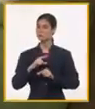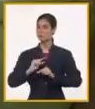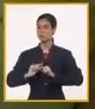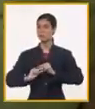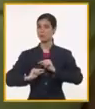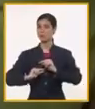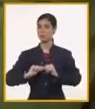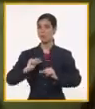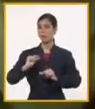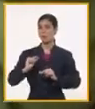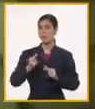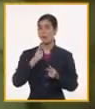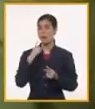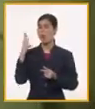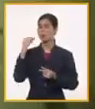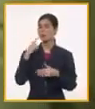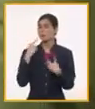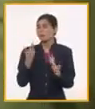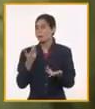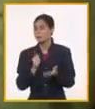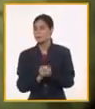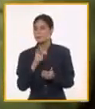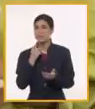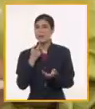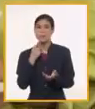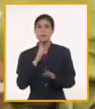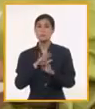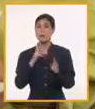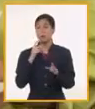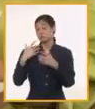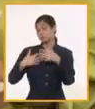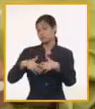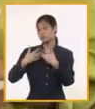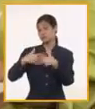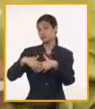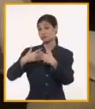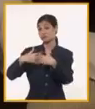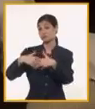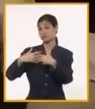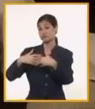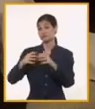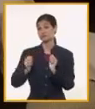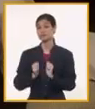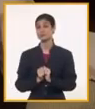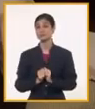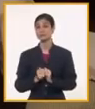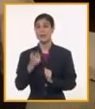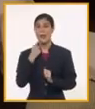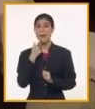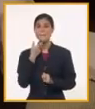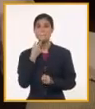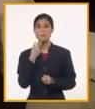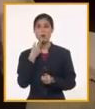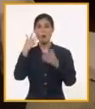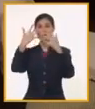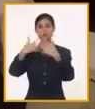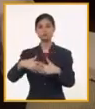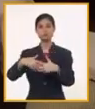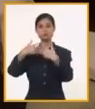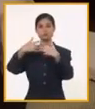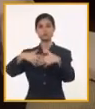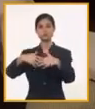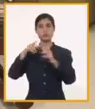lo que hay que hacer? Y la hice porque... ¿Cuántos lo centrales? hice porque... ¿Cuántos centrales? En aquel momento había